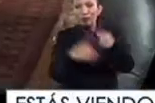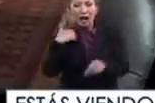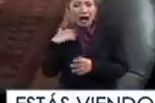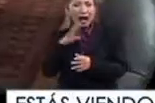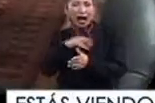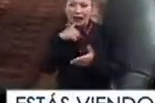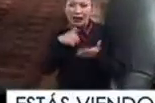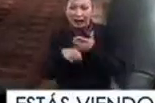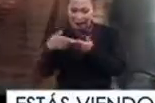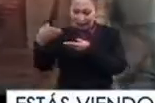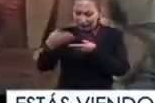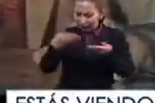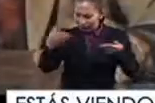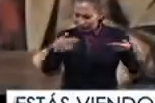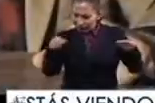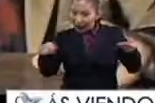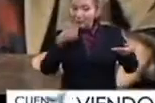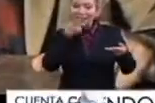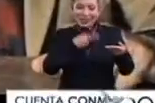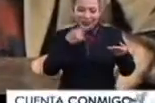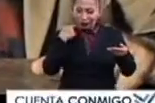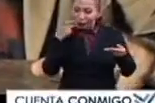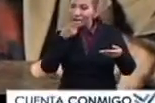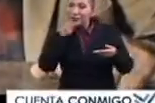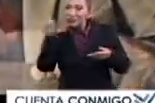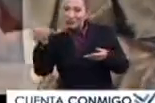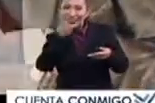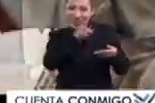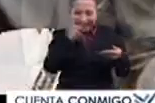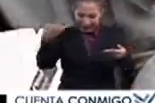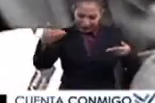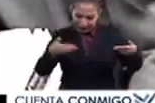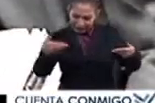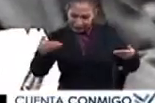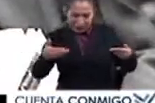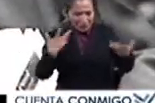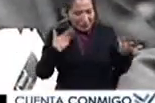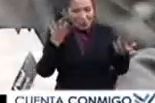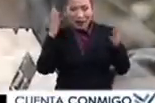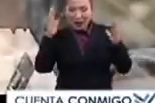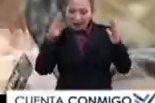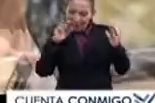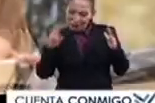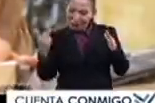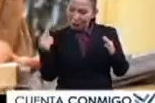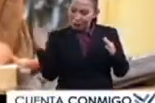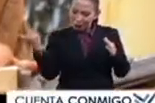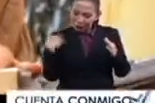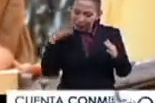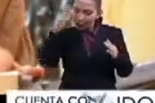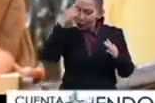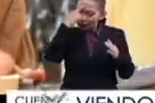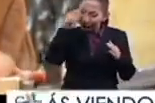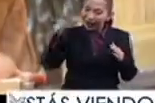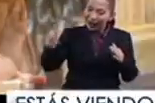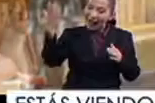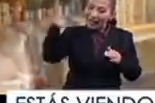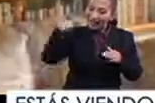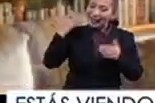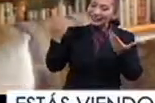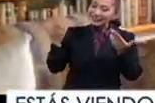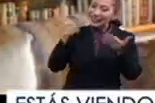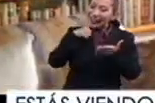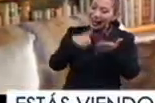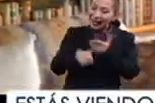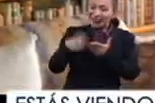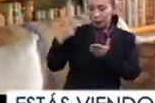correspondencia en donde tengo lo que él me decía y lo que yo le decía. Entonces es una cosa muy maravillosa recordar ese tipo de cosas, no